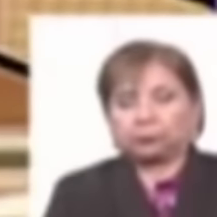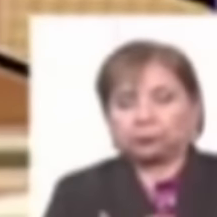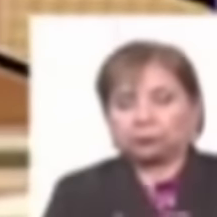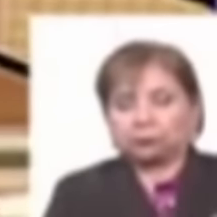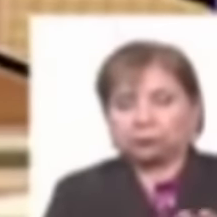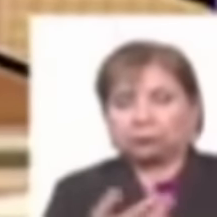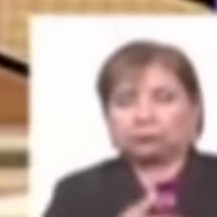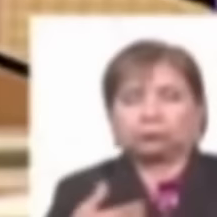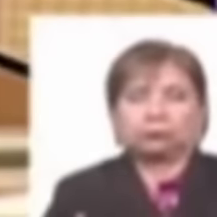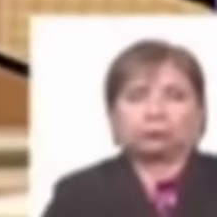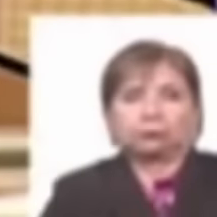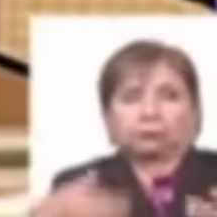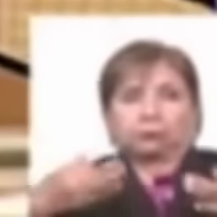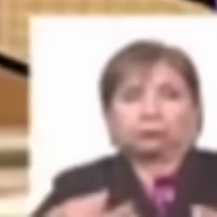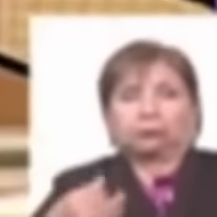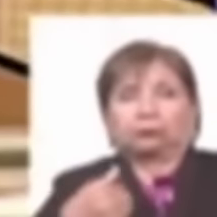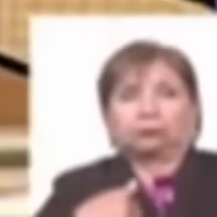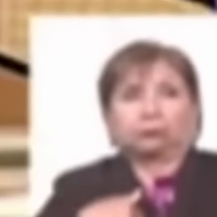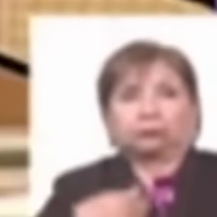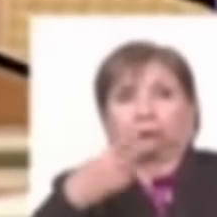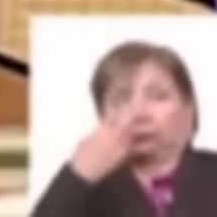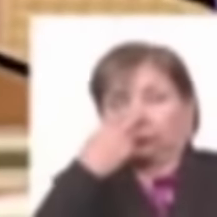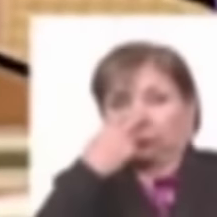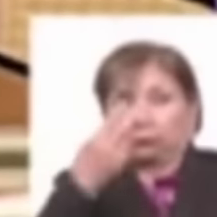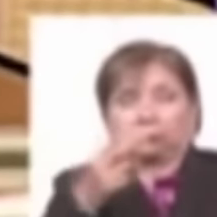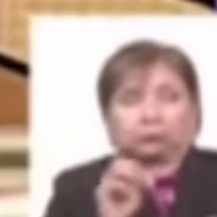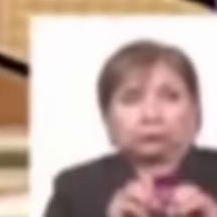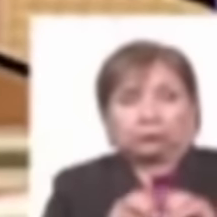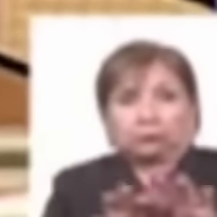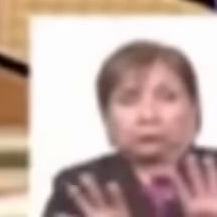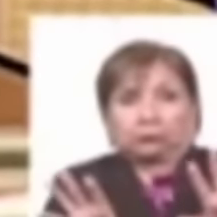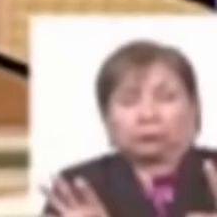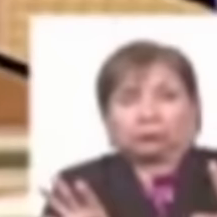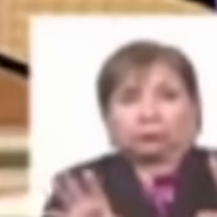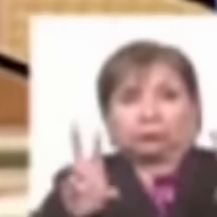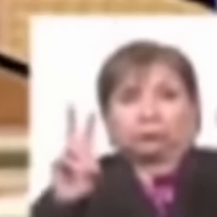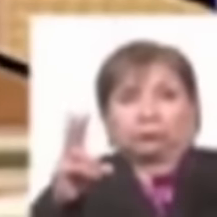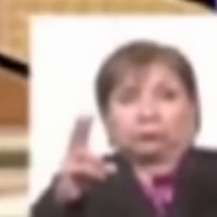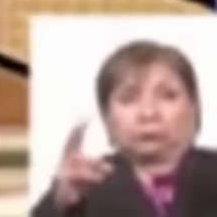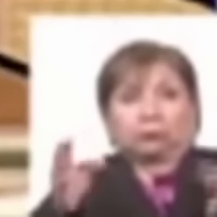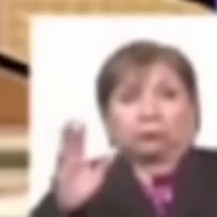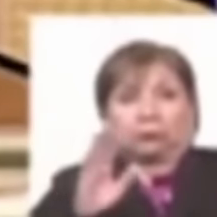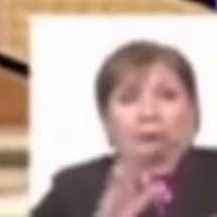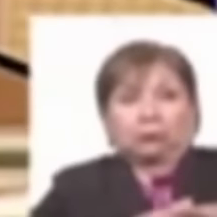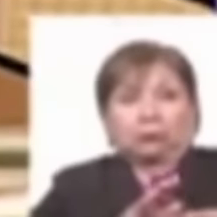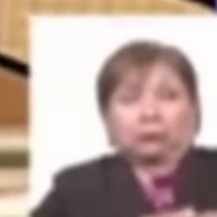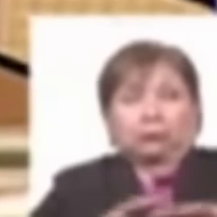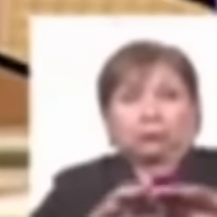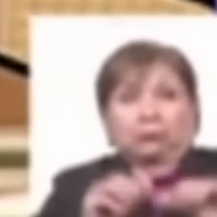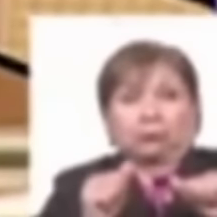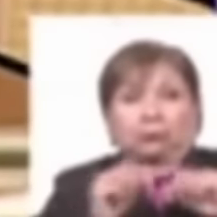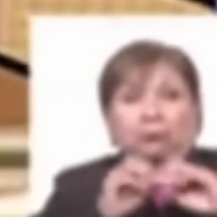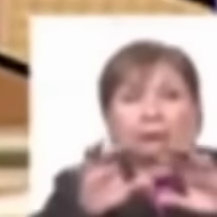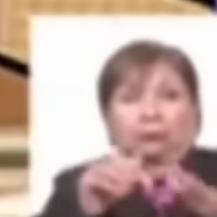señor presidente, yo la verdad veo muy claro el tema sobre la afectación de